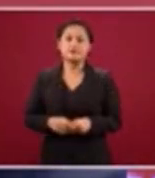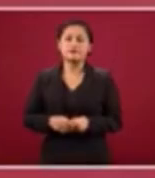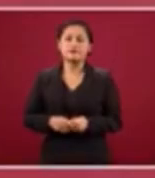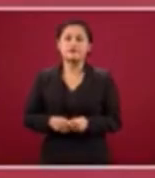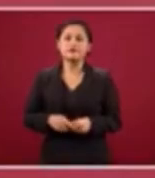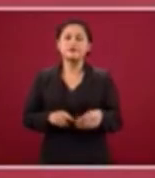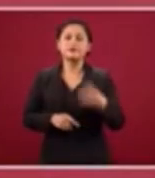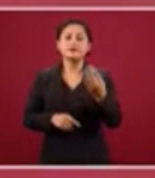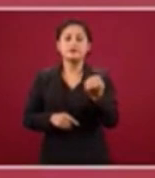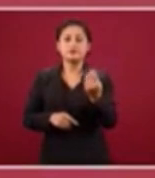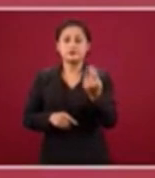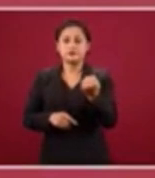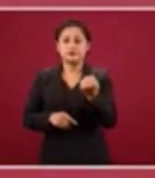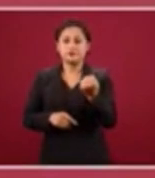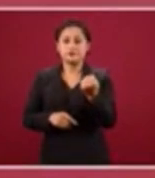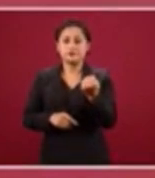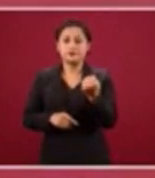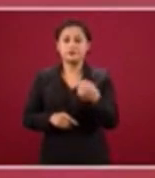Nueve,